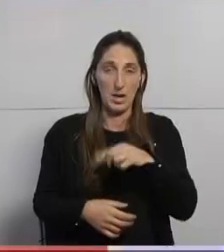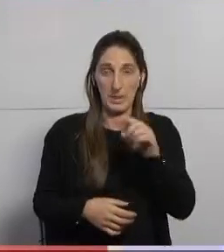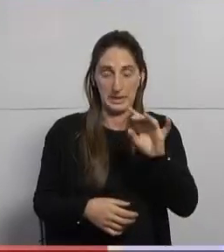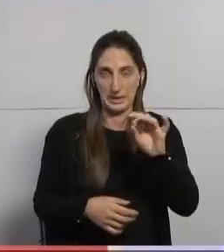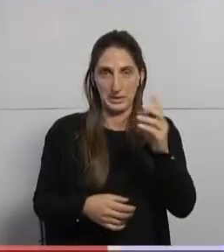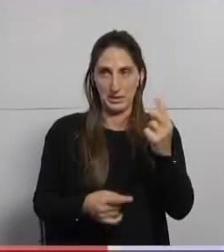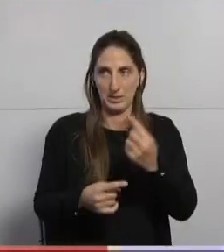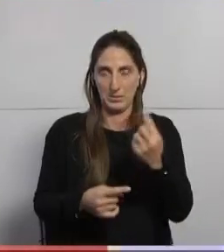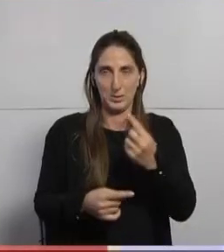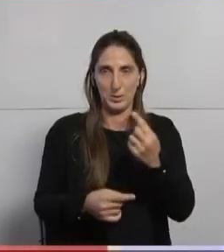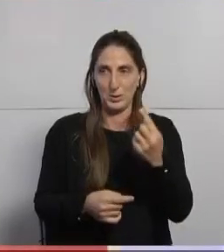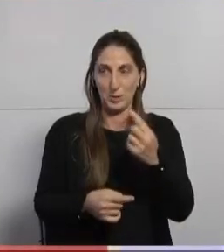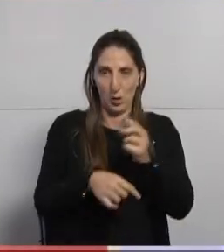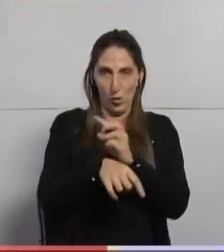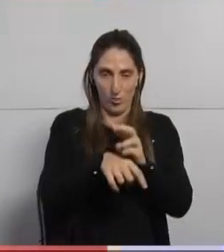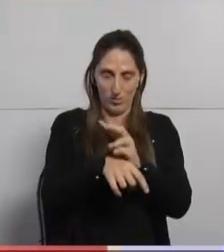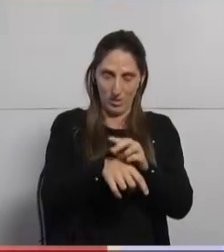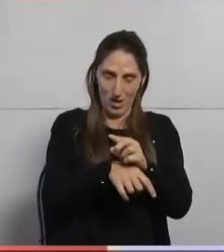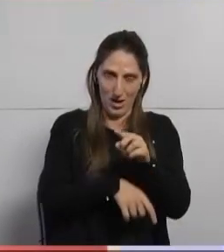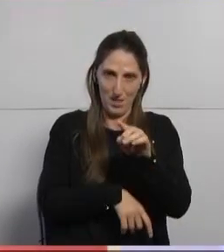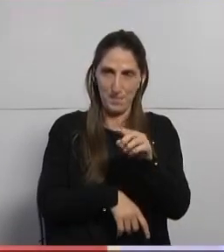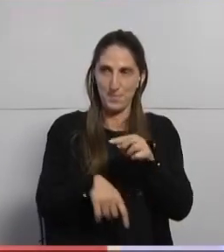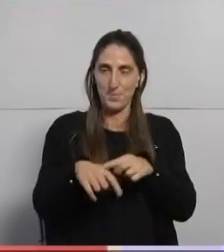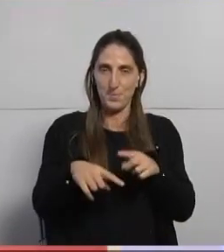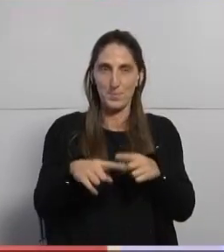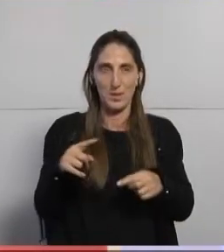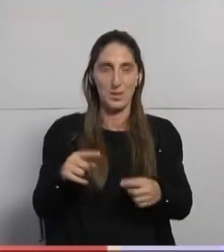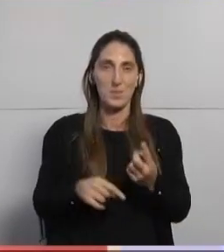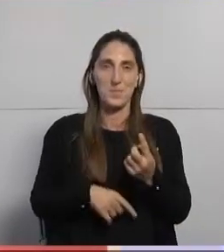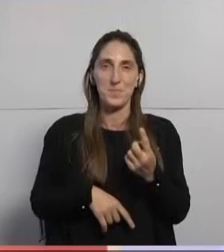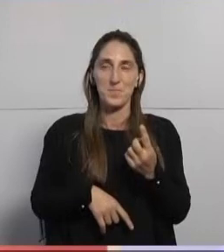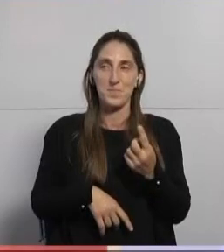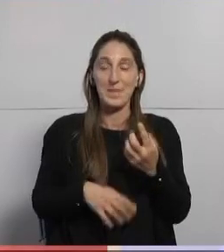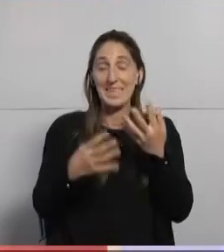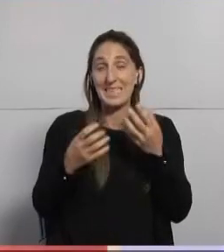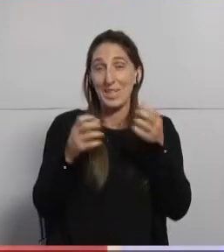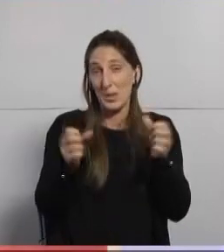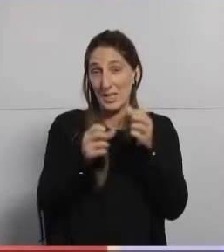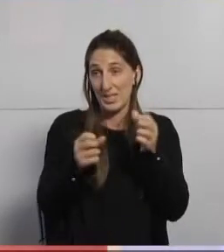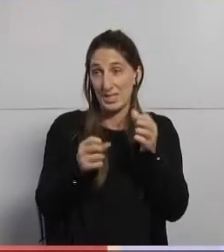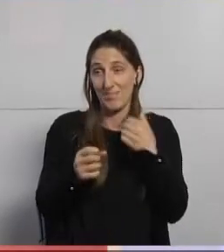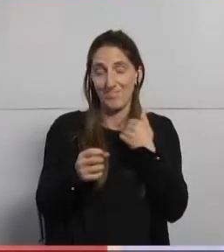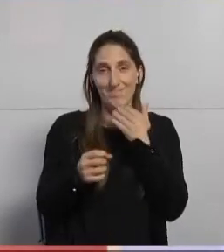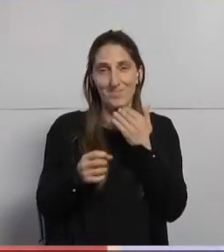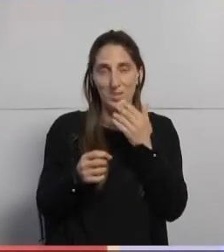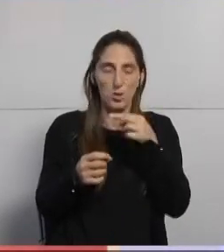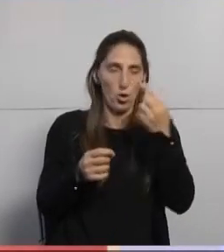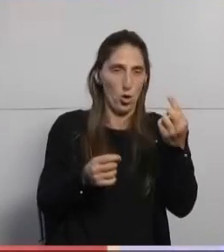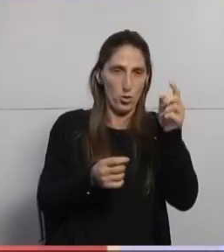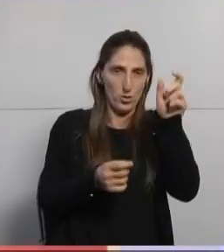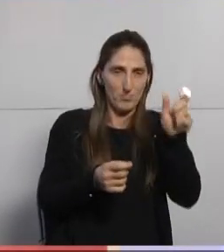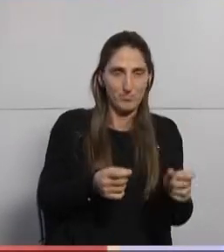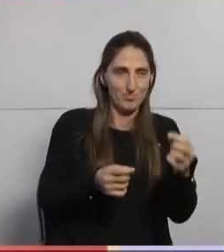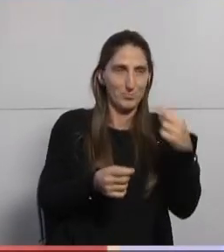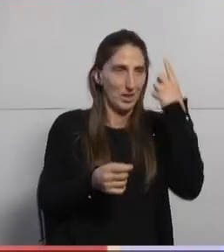15 minutos que veo que nos están controlando. Y básicamente lo que quiero hacer es, para quienes de pronto nos tienen identificados por otras cuestiones y por